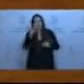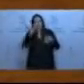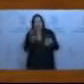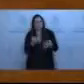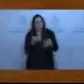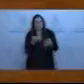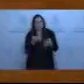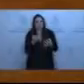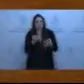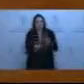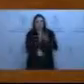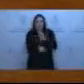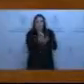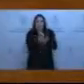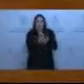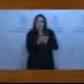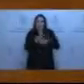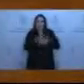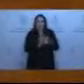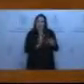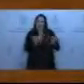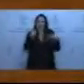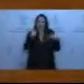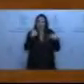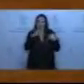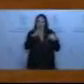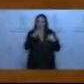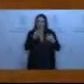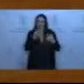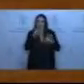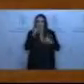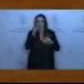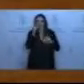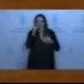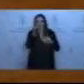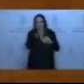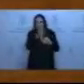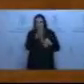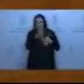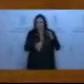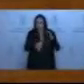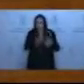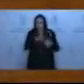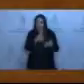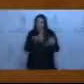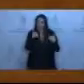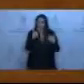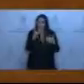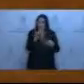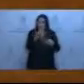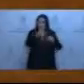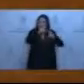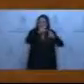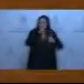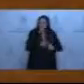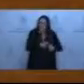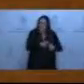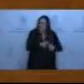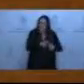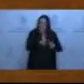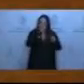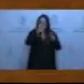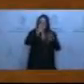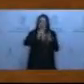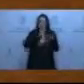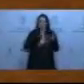la provisión para responsabilidades por acciones judiciales en tramitación. Y en el análisis de las instrucciones internas de contratación hay